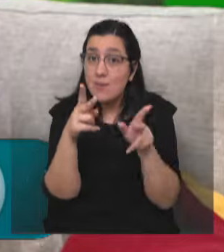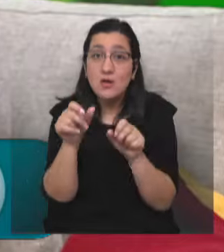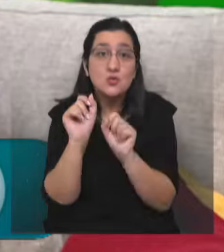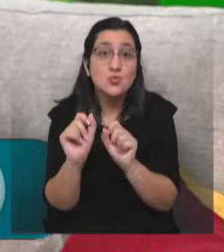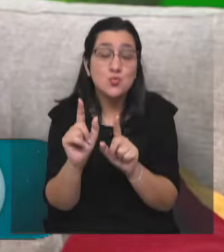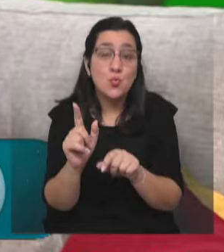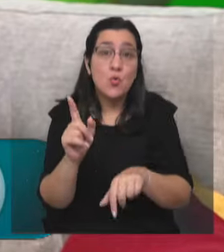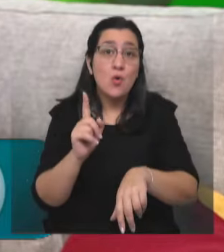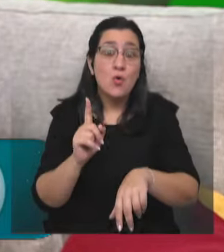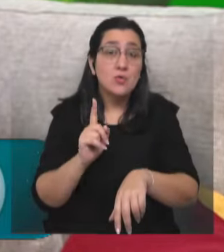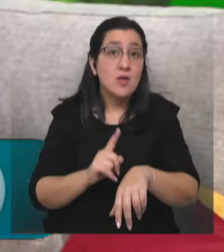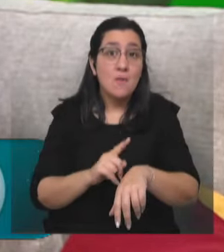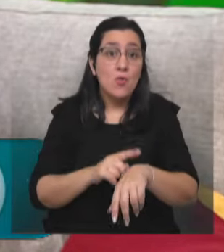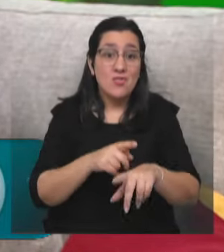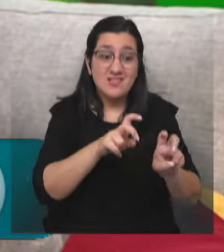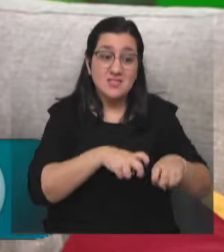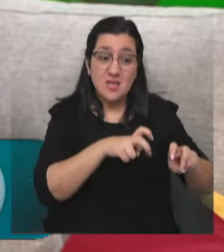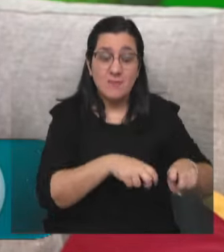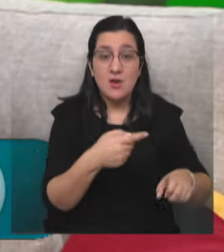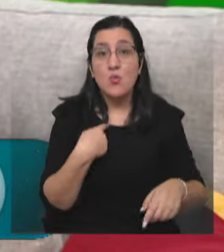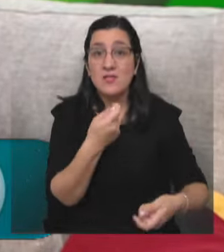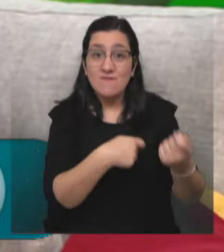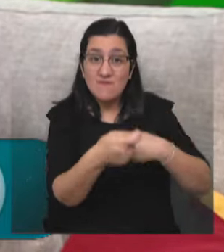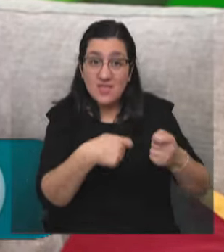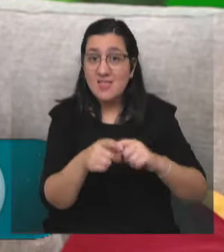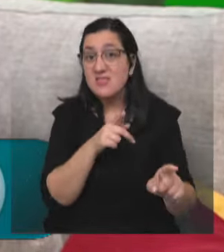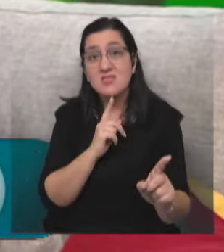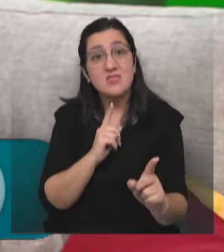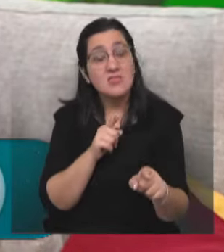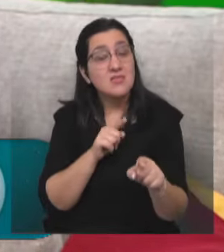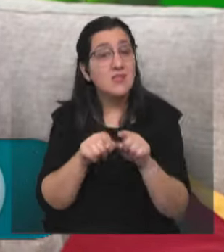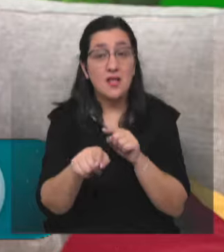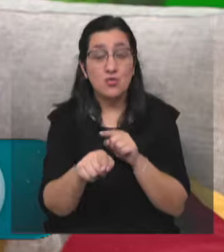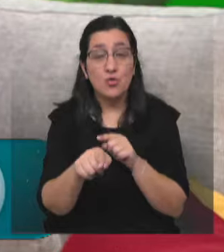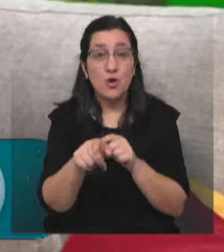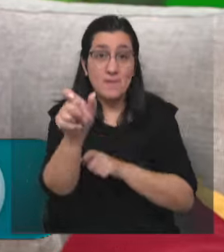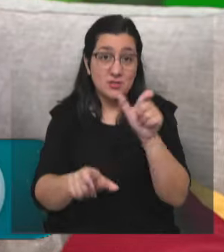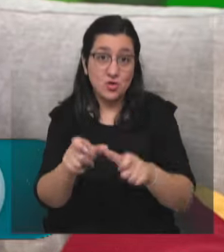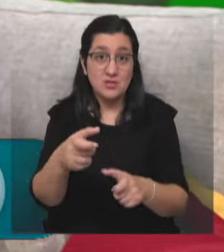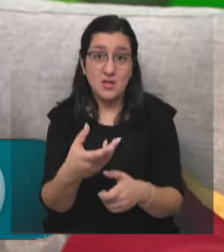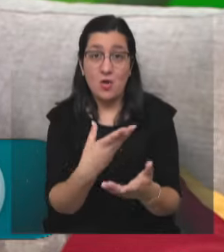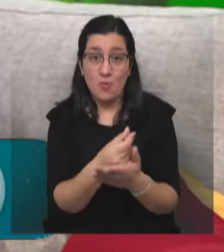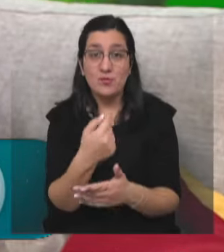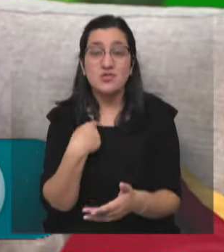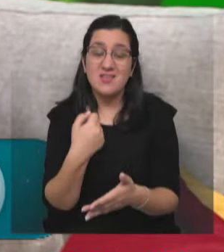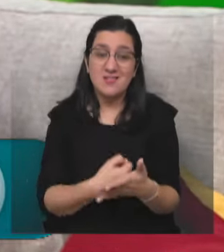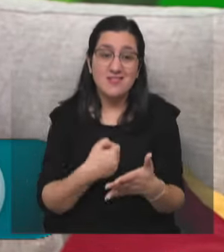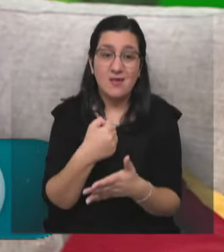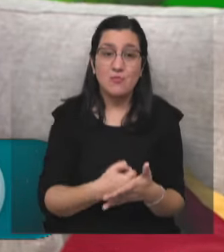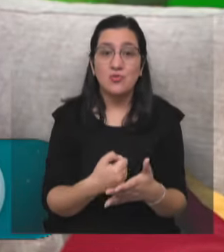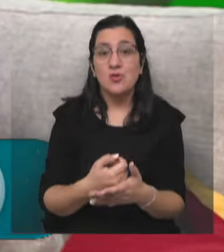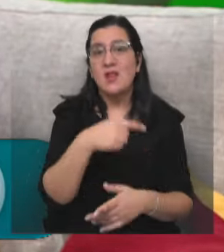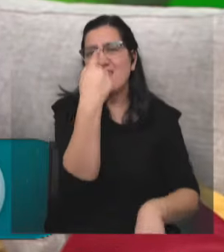y como la venta nuestra es en general directamente con el consumidor, en ferias, en esto y lo otro, intentamos tener